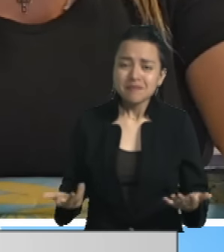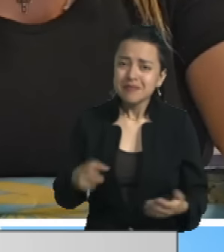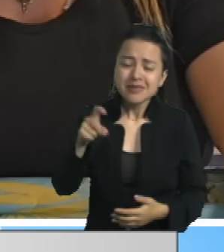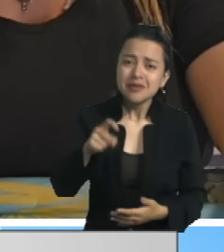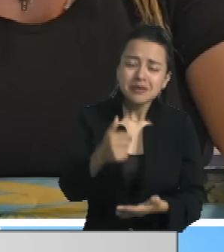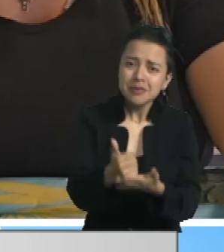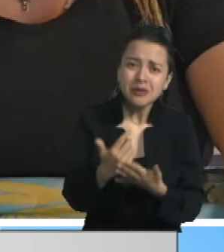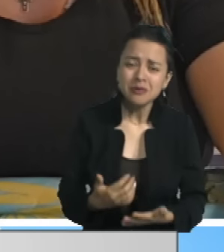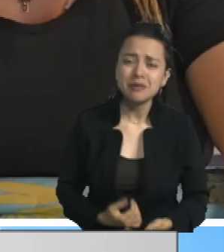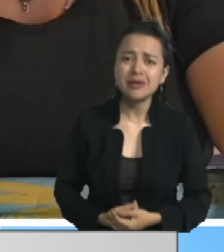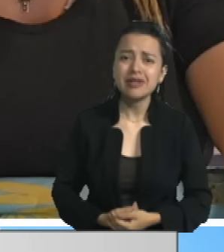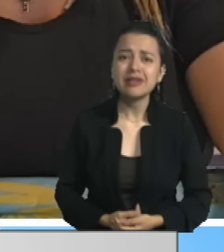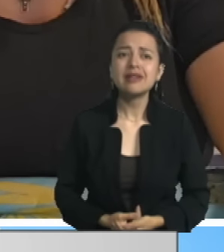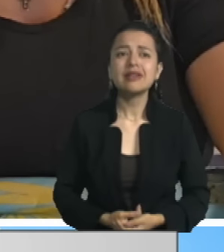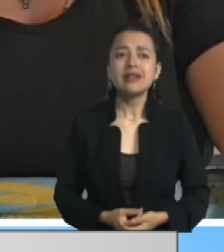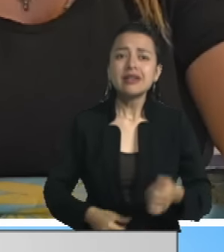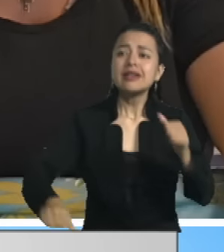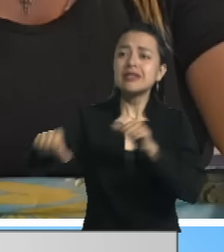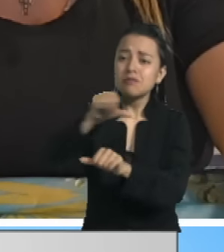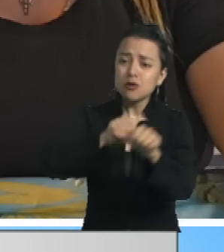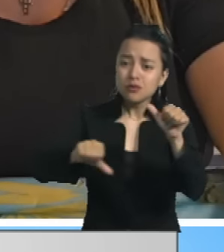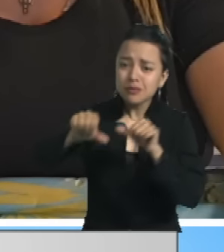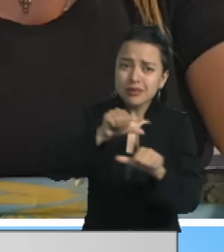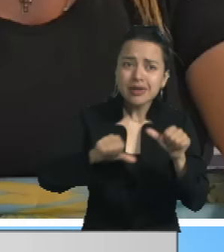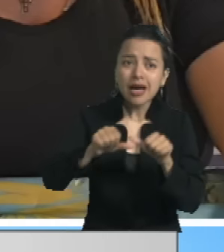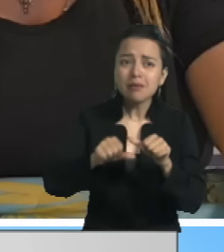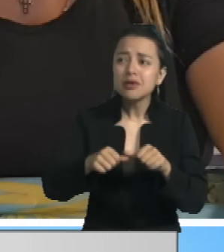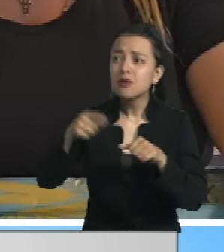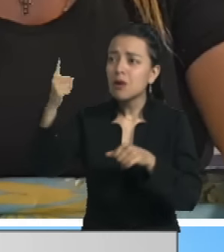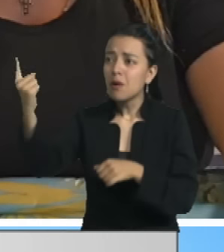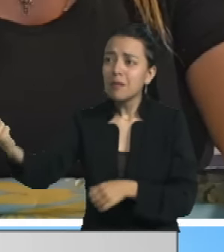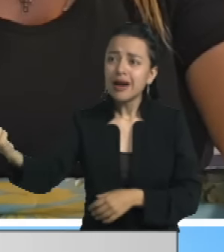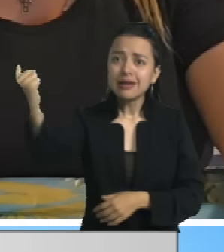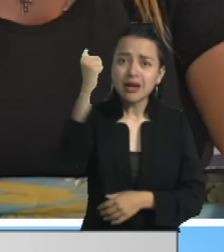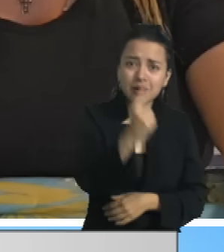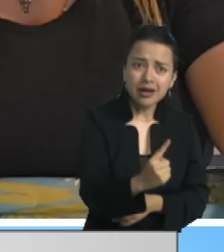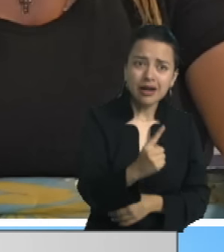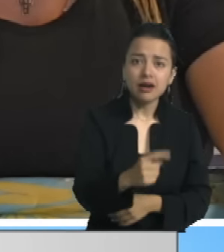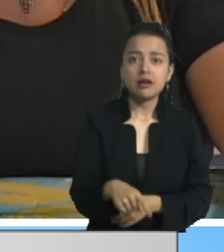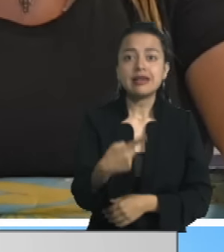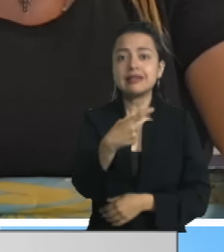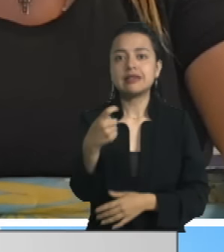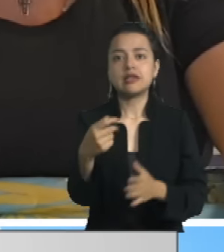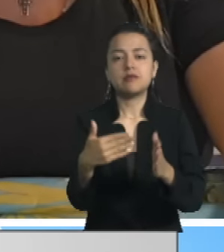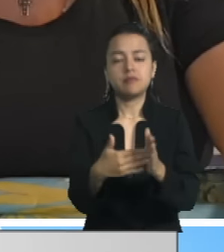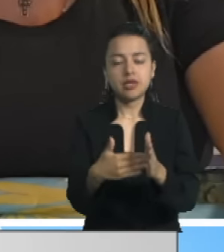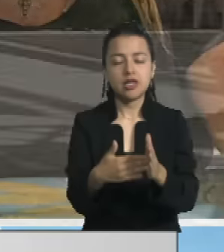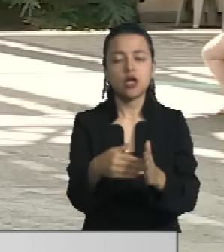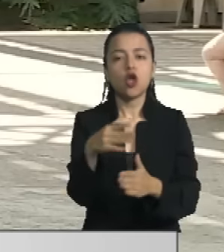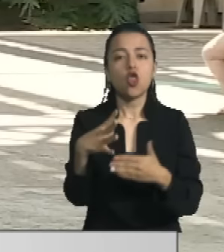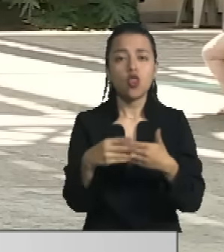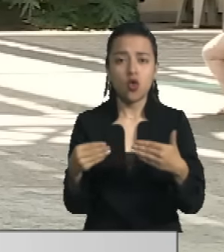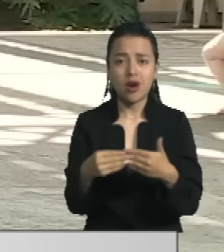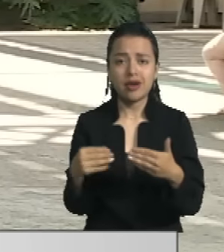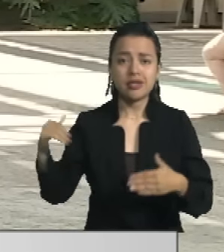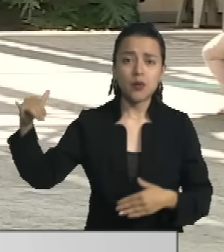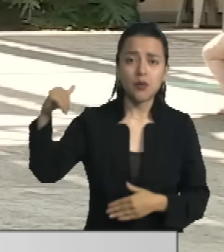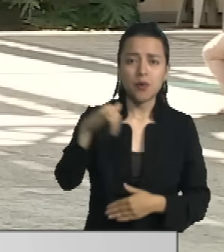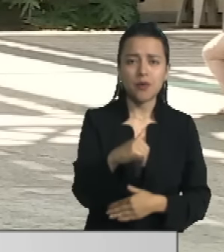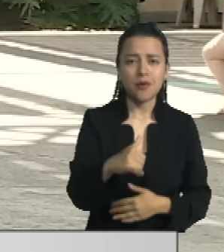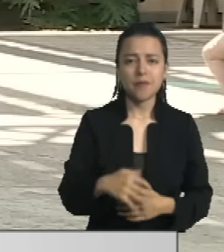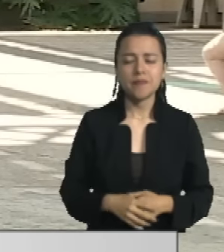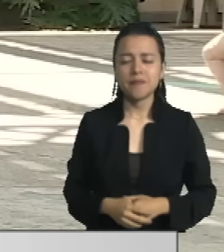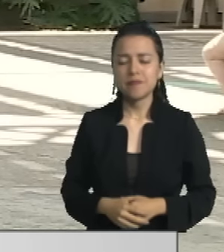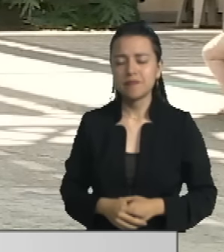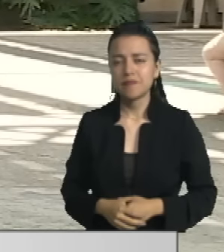un trámite para traerlo pero se nos van casi 00,000 para traerlo en un en un avión a